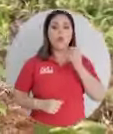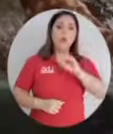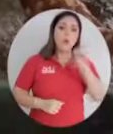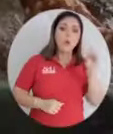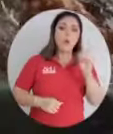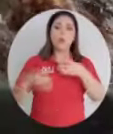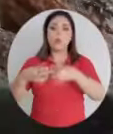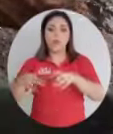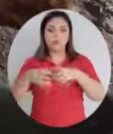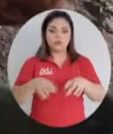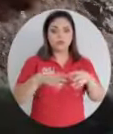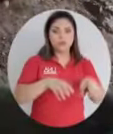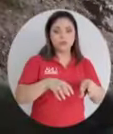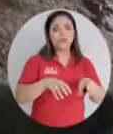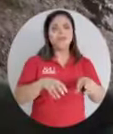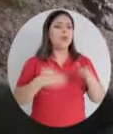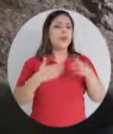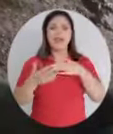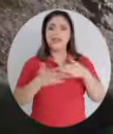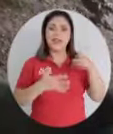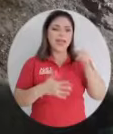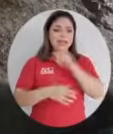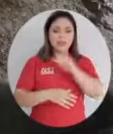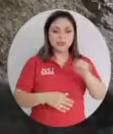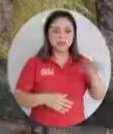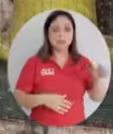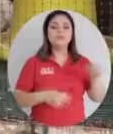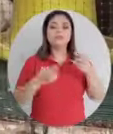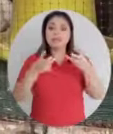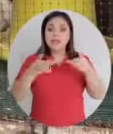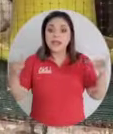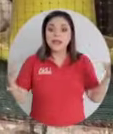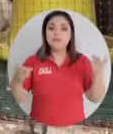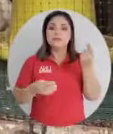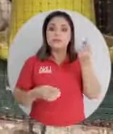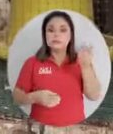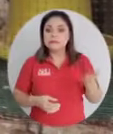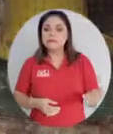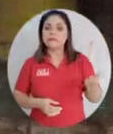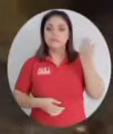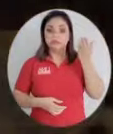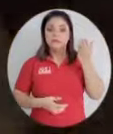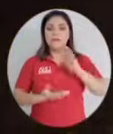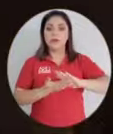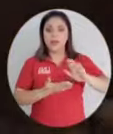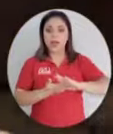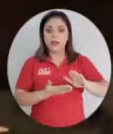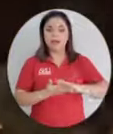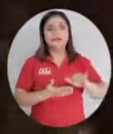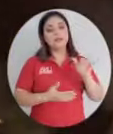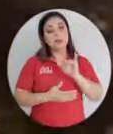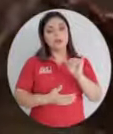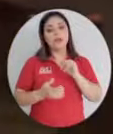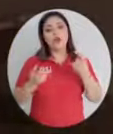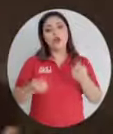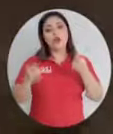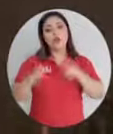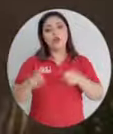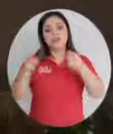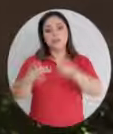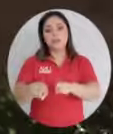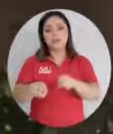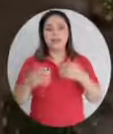pollo o para, digamos, comercialización de huevos. O sea, en cualquier caso de estos, varios insumos de este tipo aumentaron y a eso se